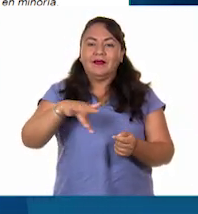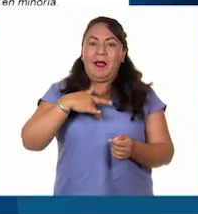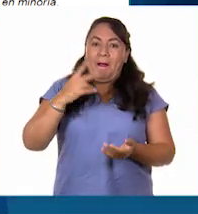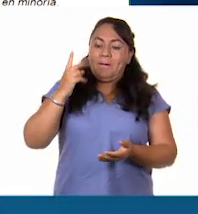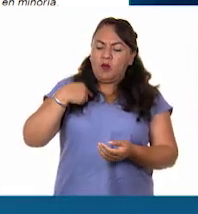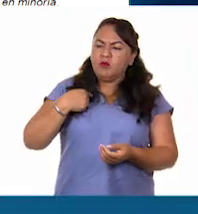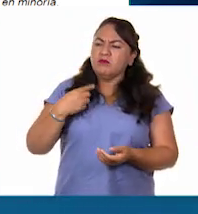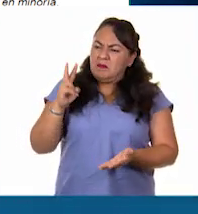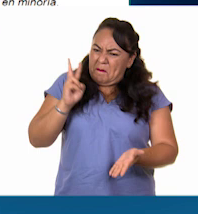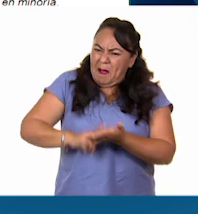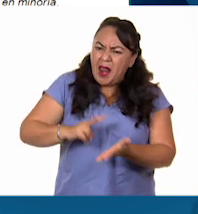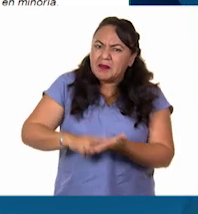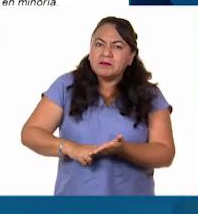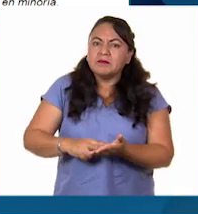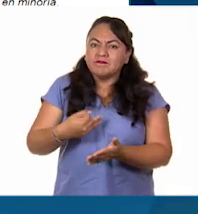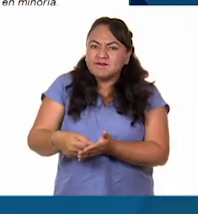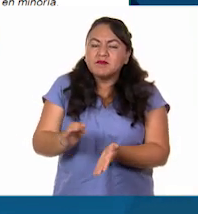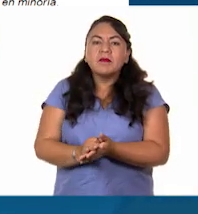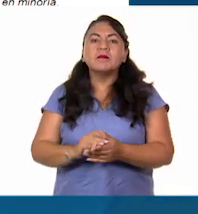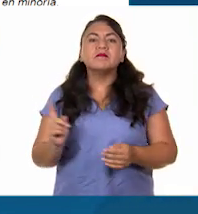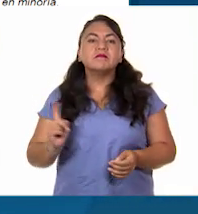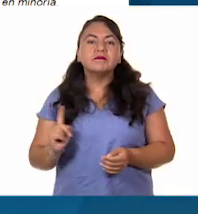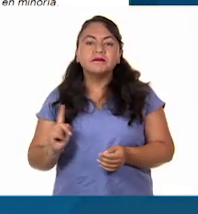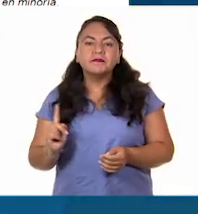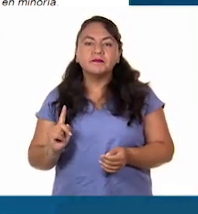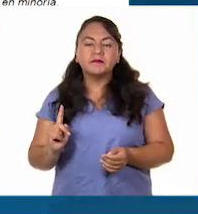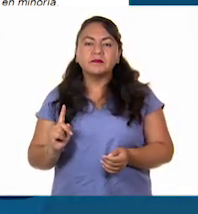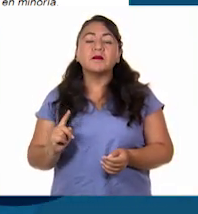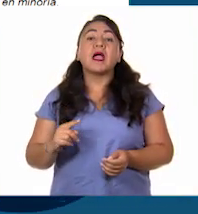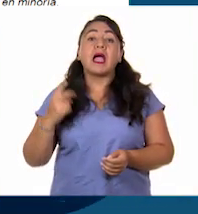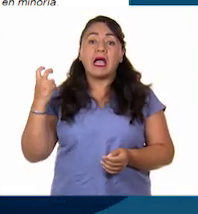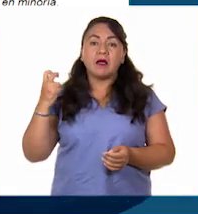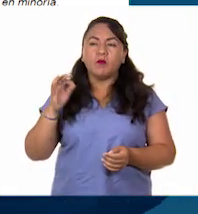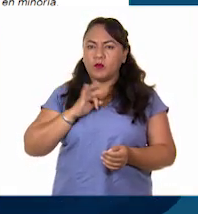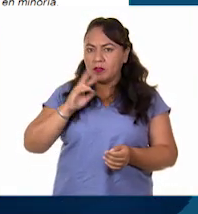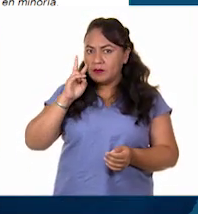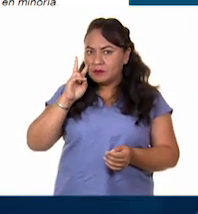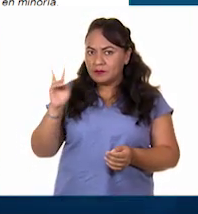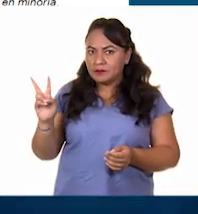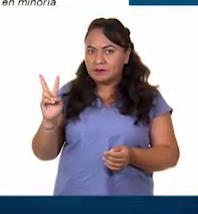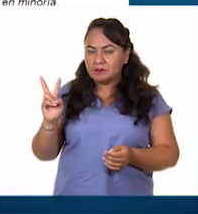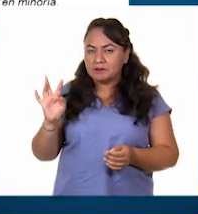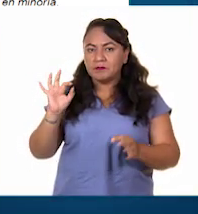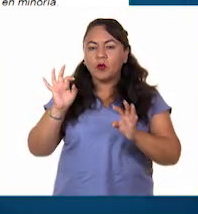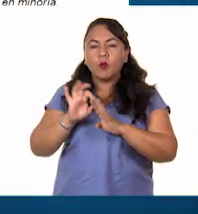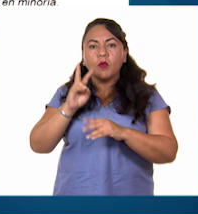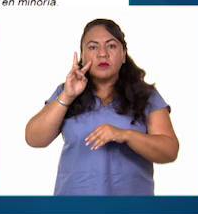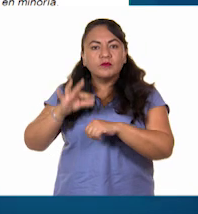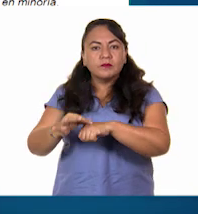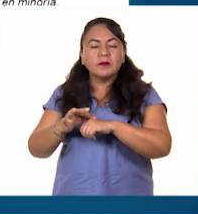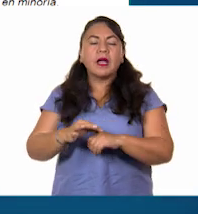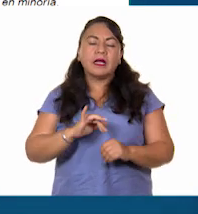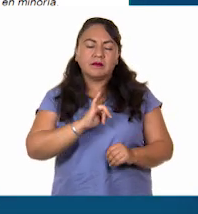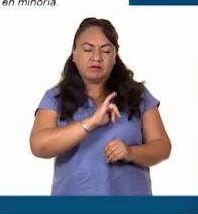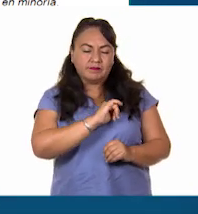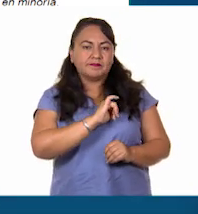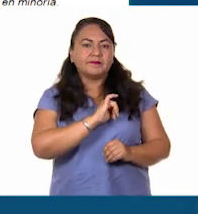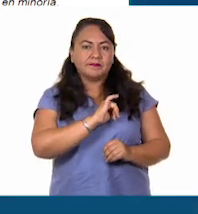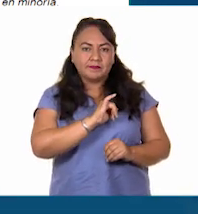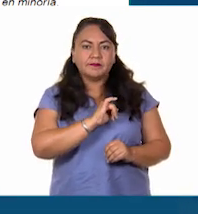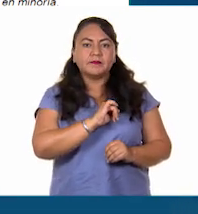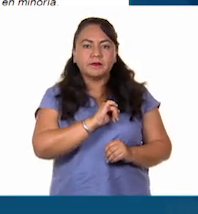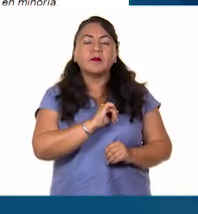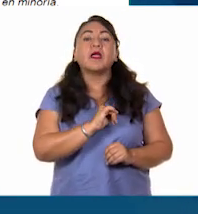valer. Esta es una situación de acoso que puede ser observada directamente, profesor. Sí. Y por otra